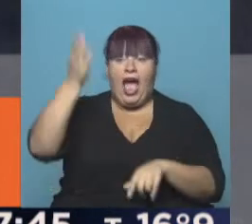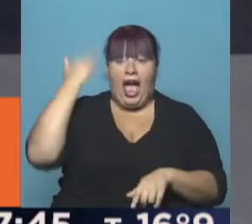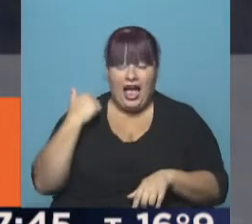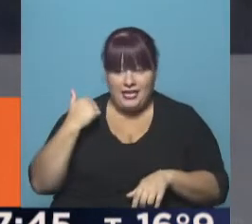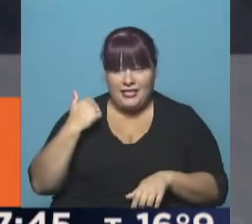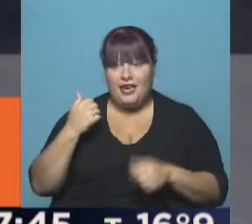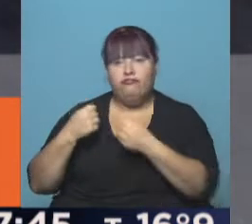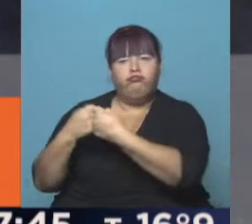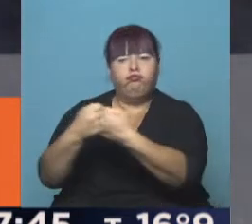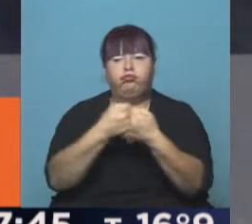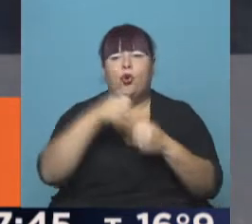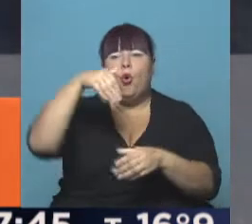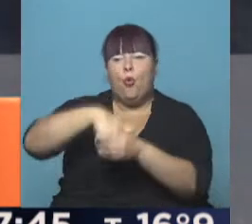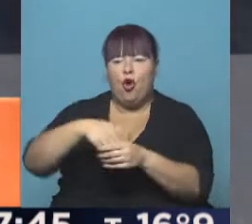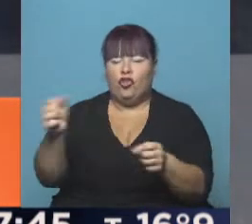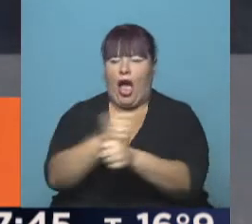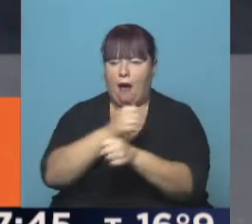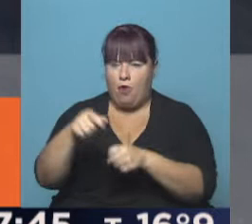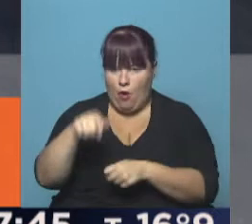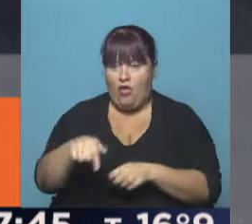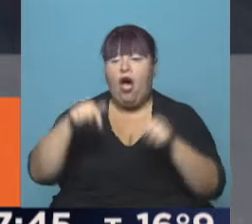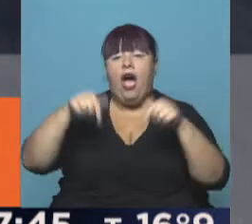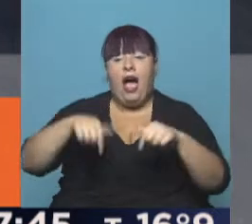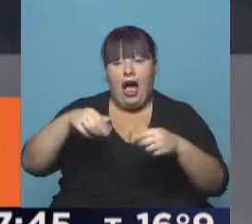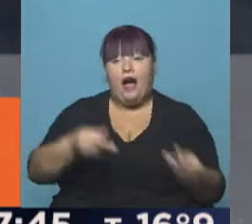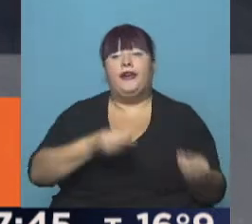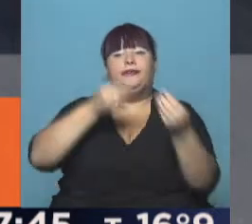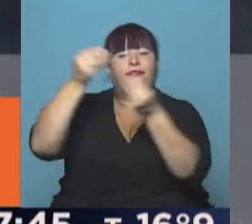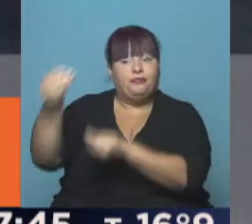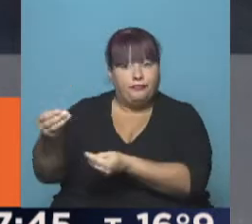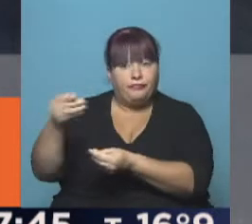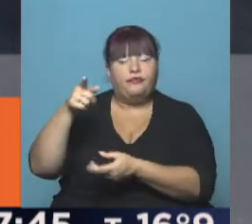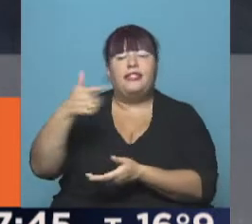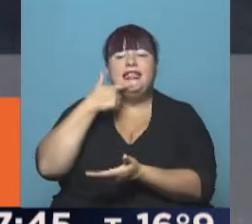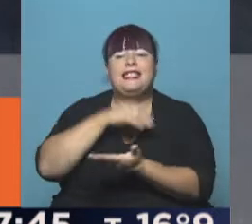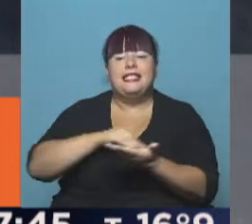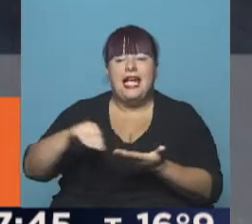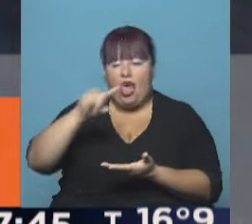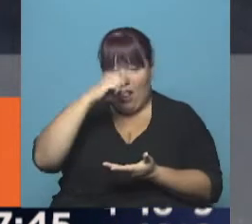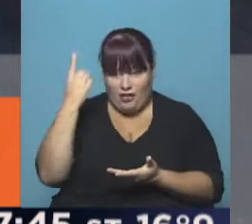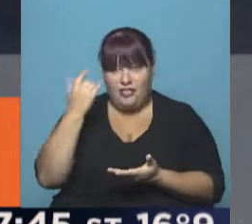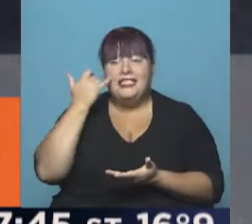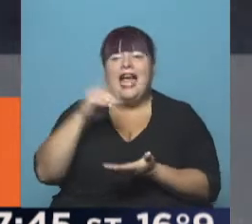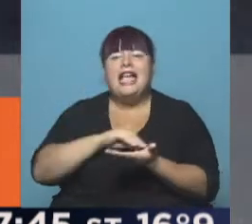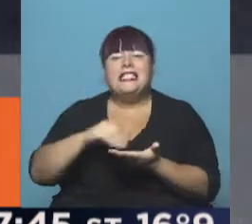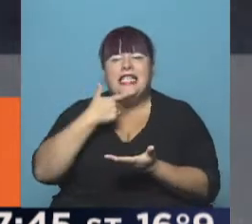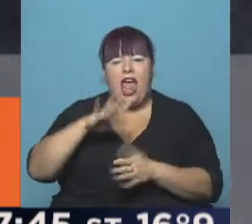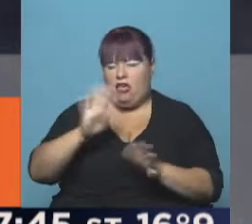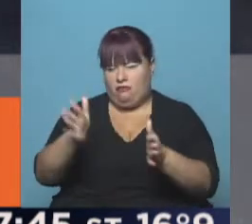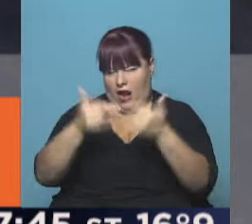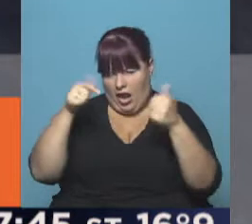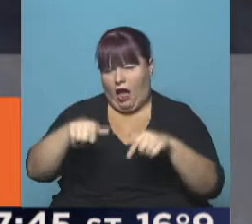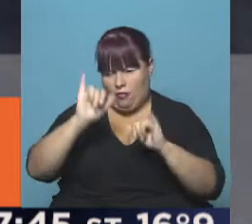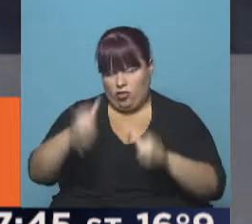ayer, y por unanimidad se votó este proyecto que ahora pasa al Senado de la Nación. Ya los senadores anticiparon que